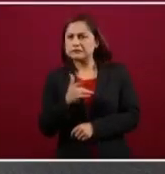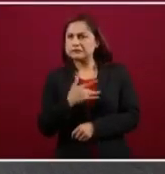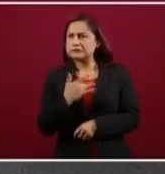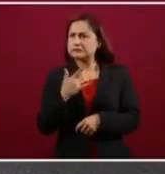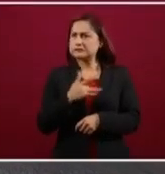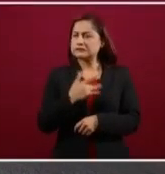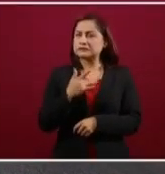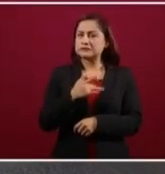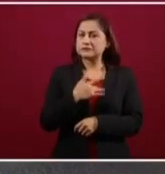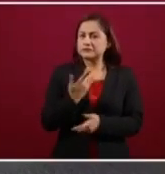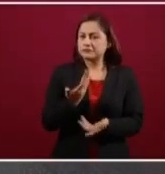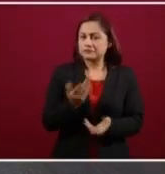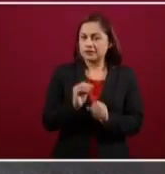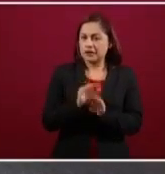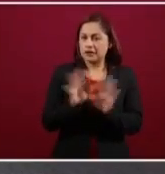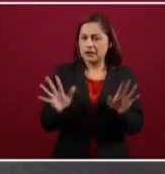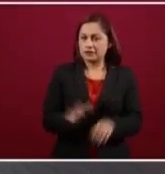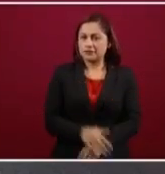Nosotros